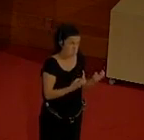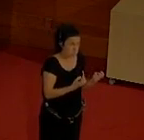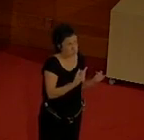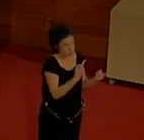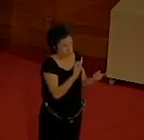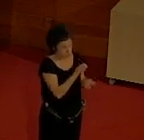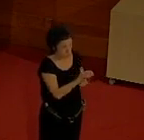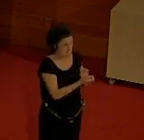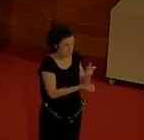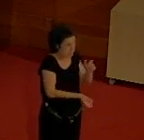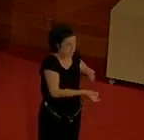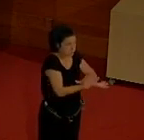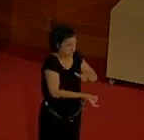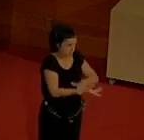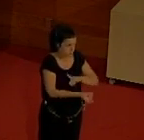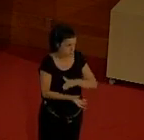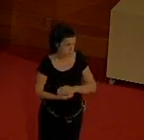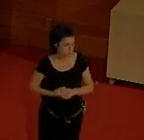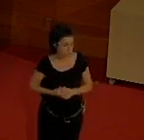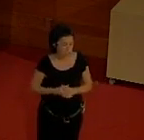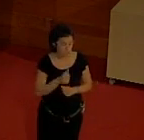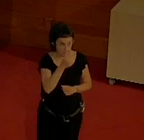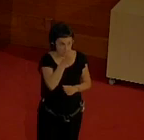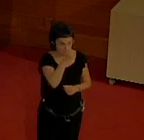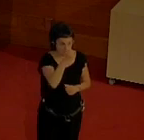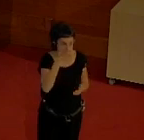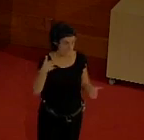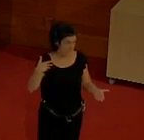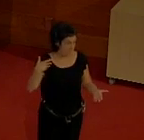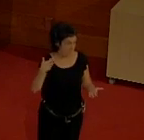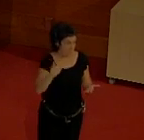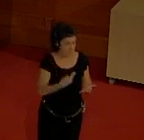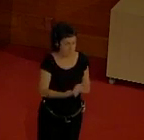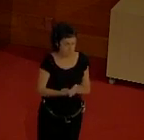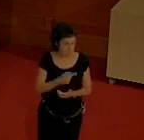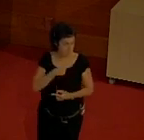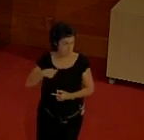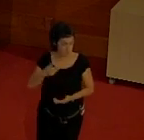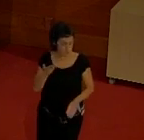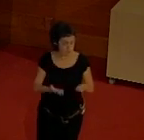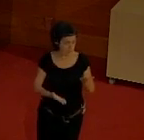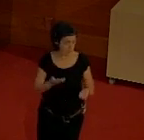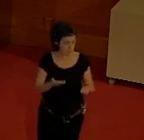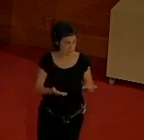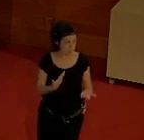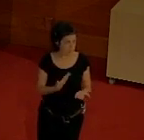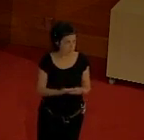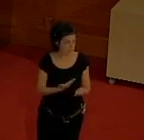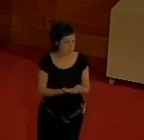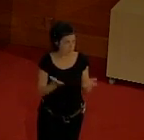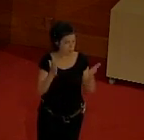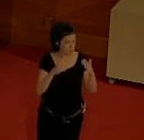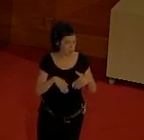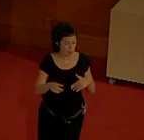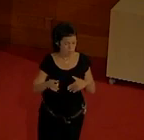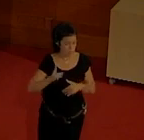cosas India no ha demostrado hasta ahora en relación con china capacidad para anular La amenaza que representa china sobre